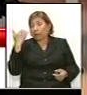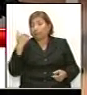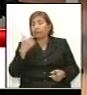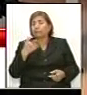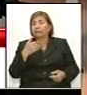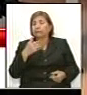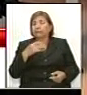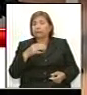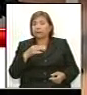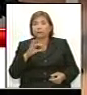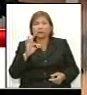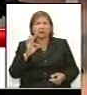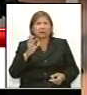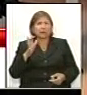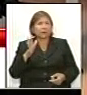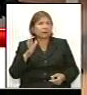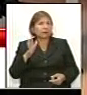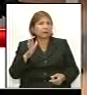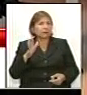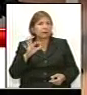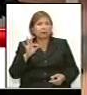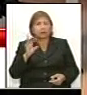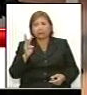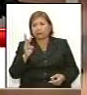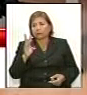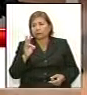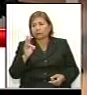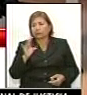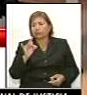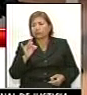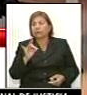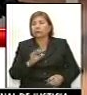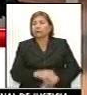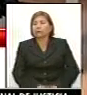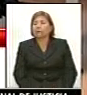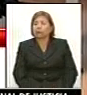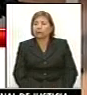sí, 95, 96, 97, 98,